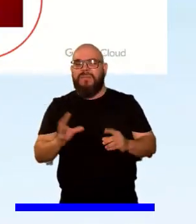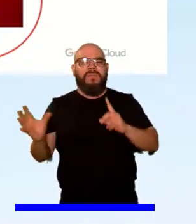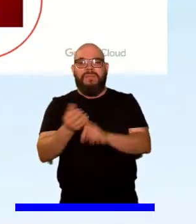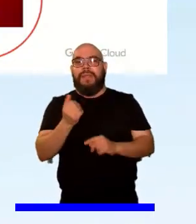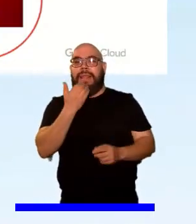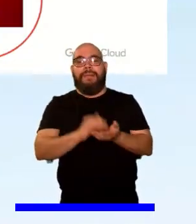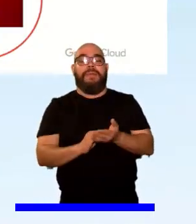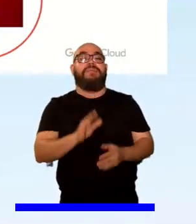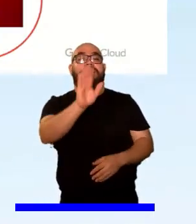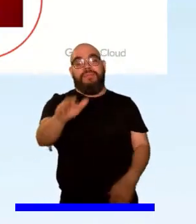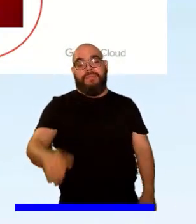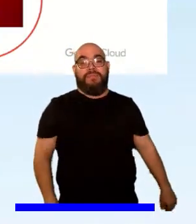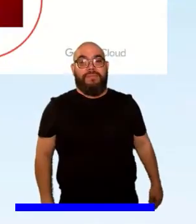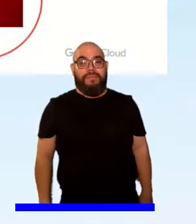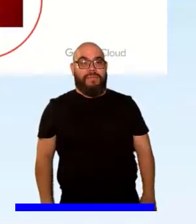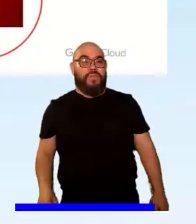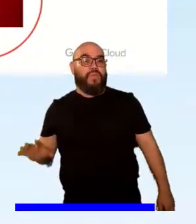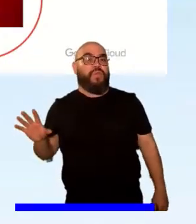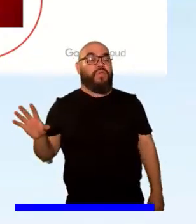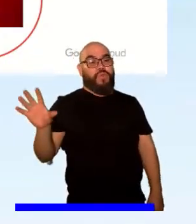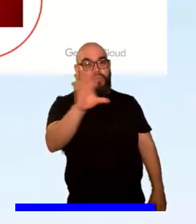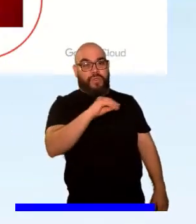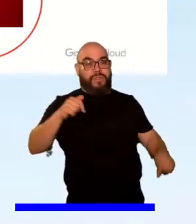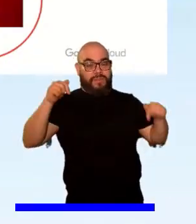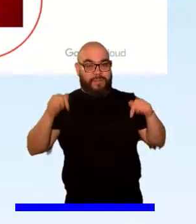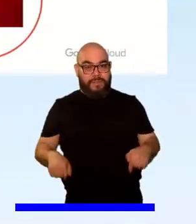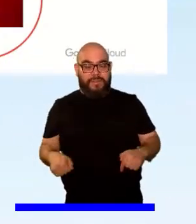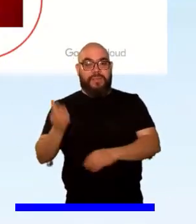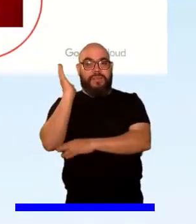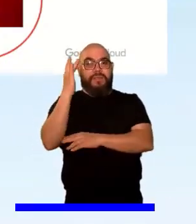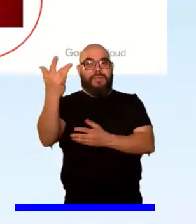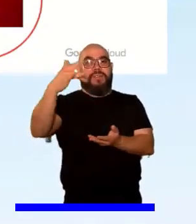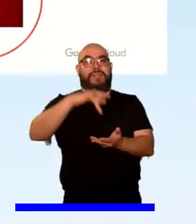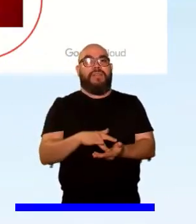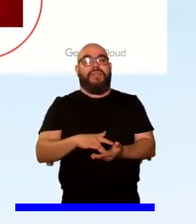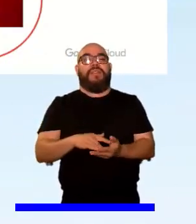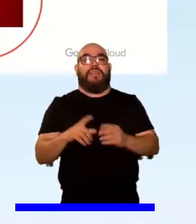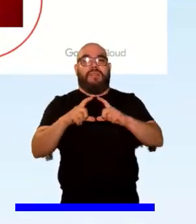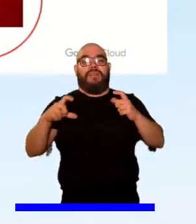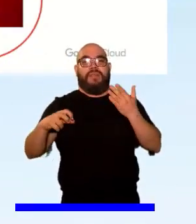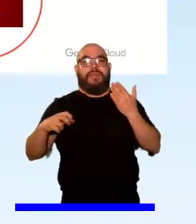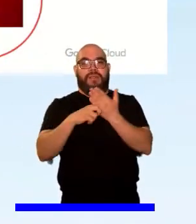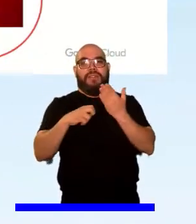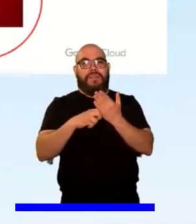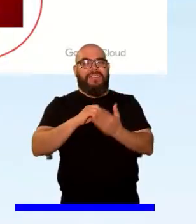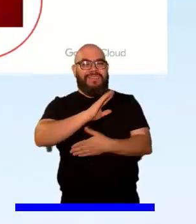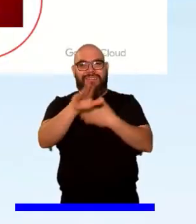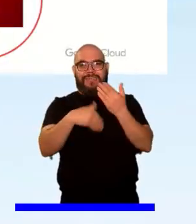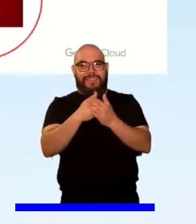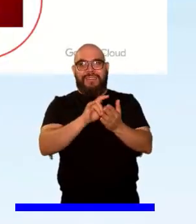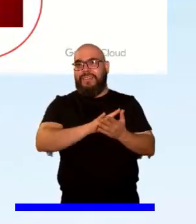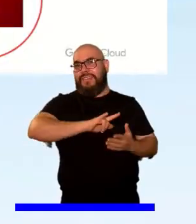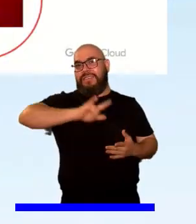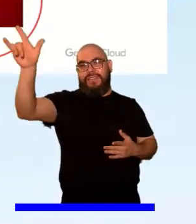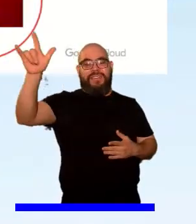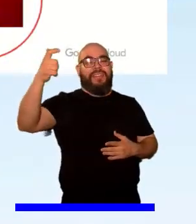momento llegue y les diga, ¿saben qué? Todos ustedes, por estar aquí en esta conferencia, se ganaron un tiquete con todos los gastos pagos a